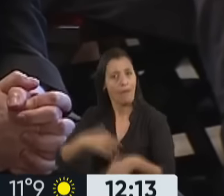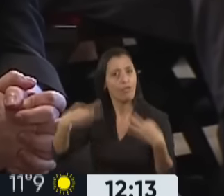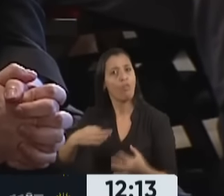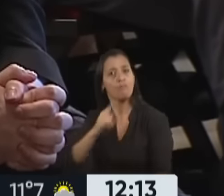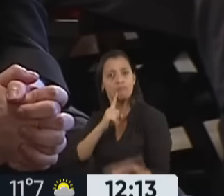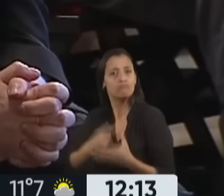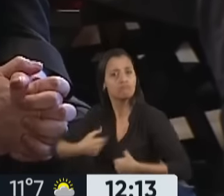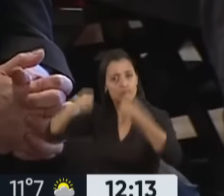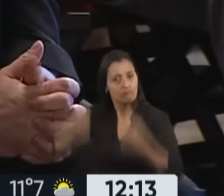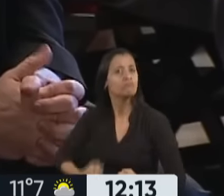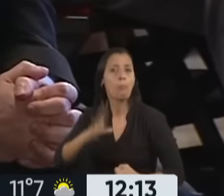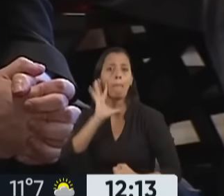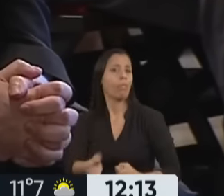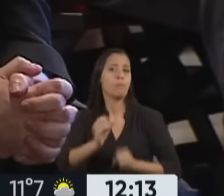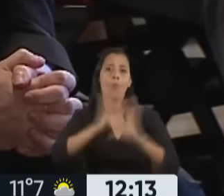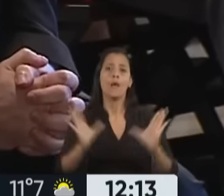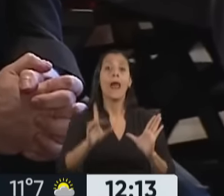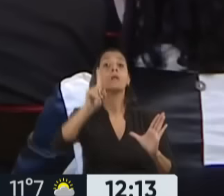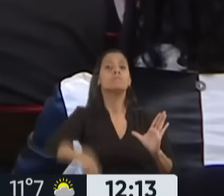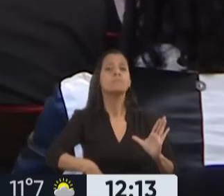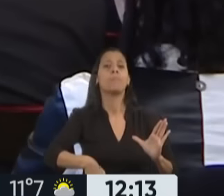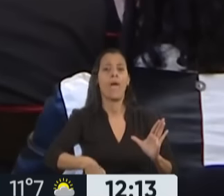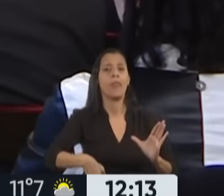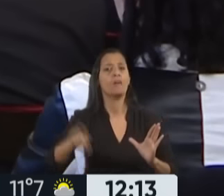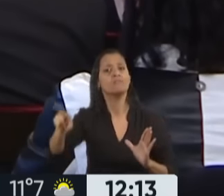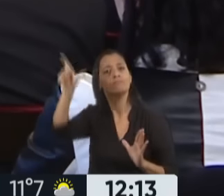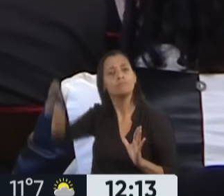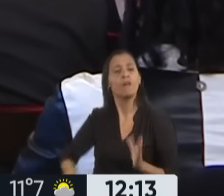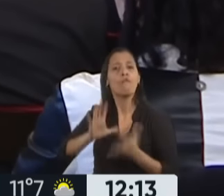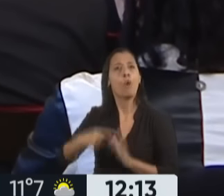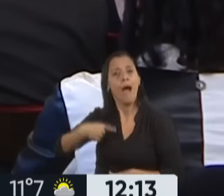una claridad y visión que le daban fuerza a sus convicciones.